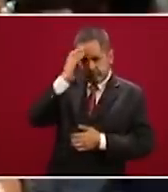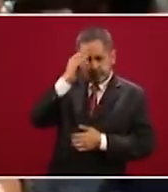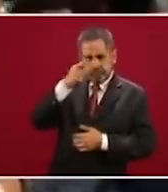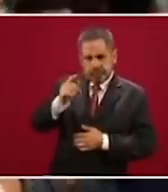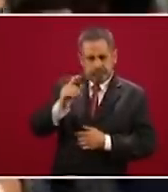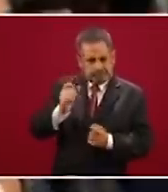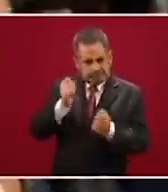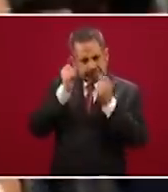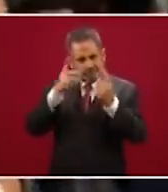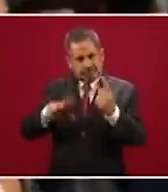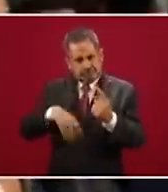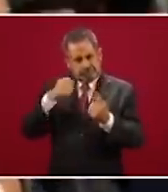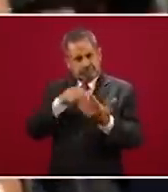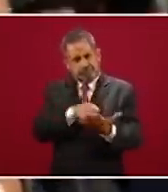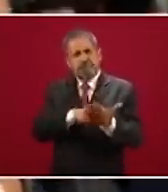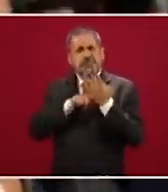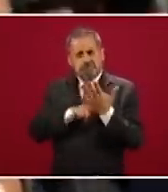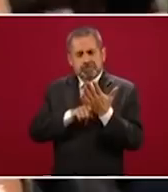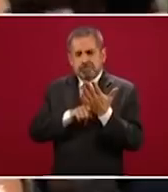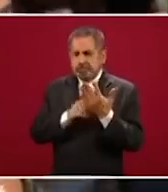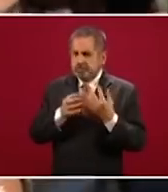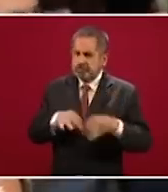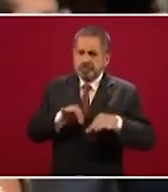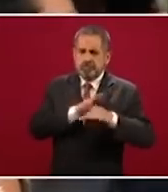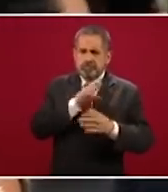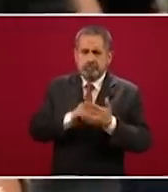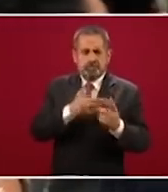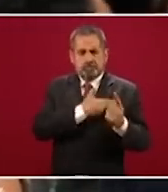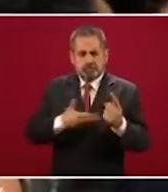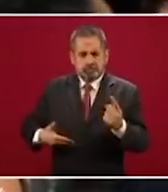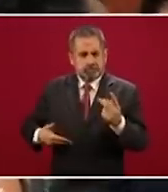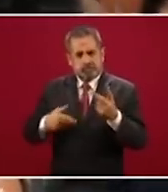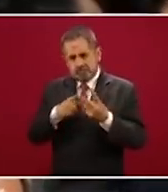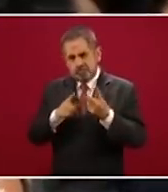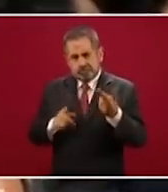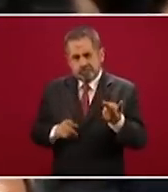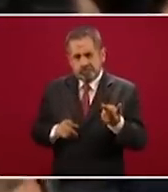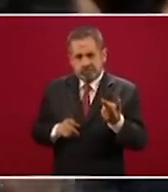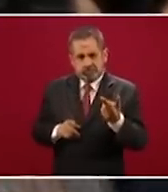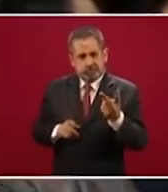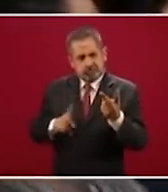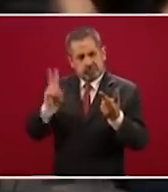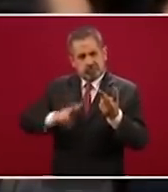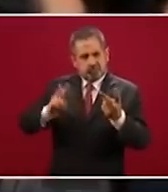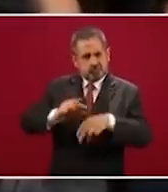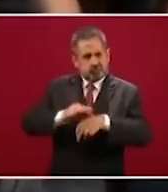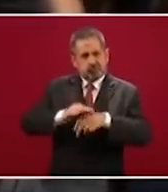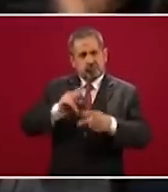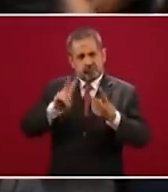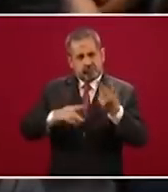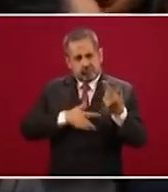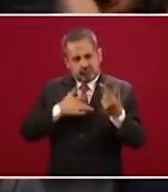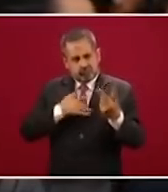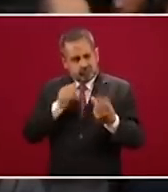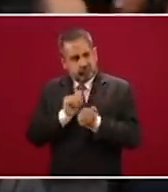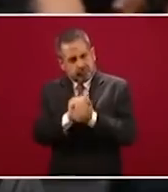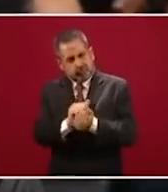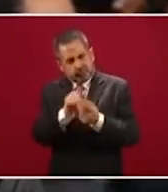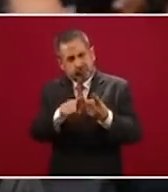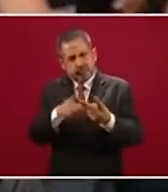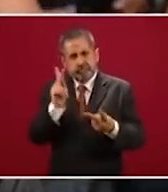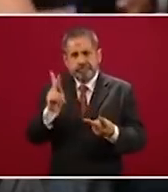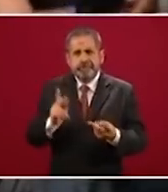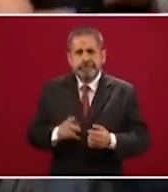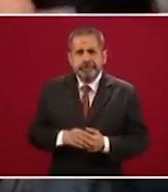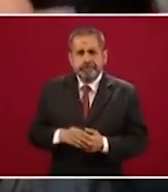gran esfuerzo y ejemplo integral que nos da el presidente, es real, lo sentimos, estamos con él,